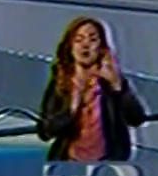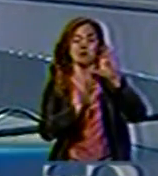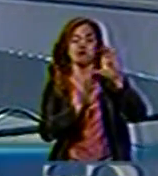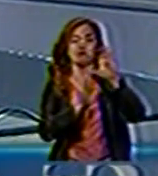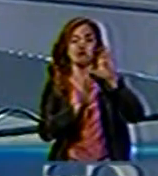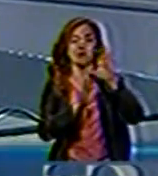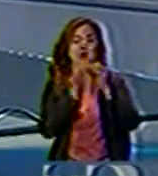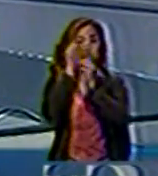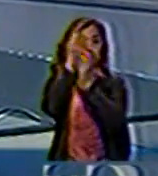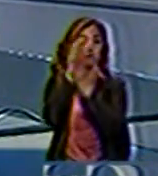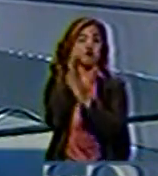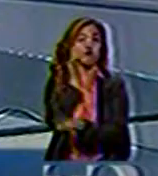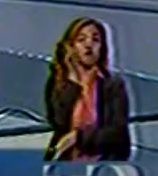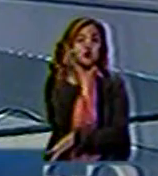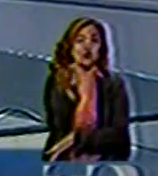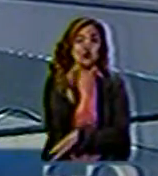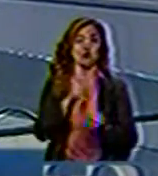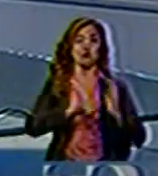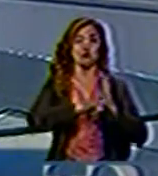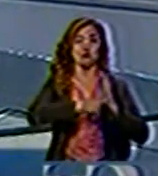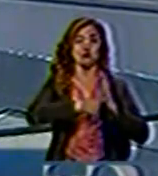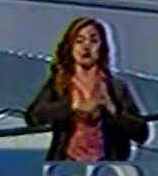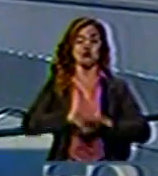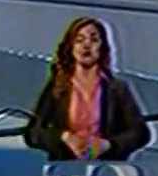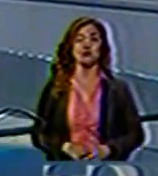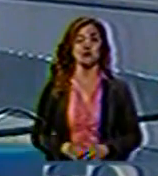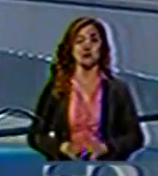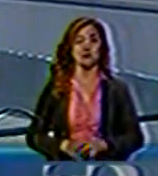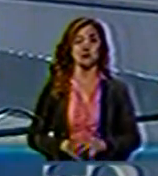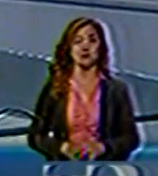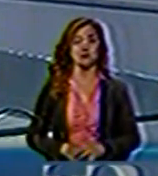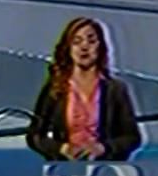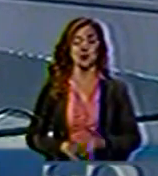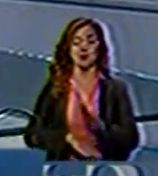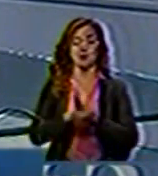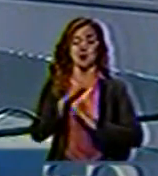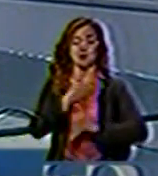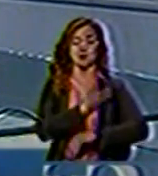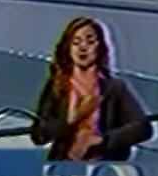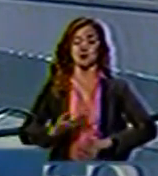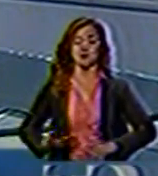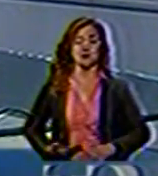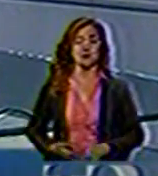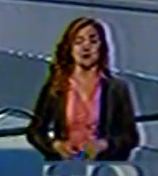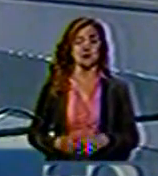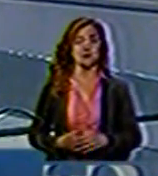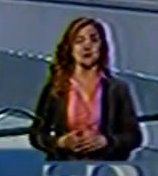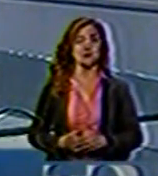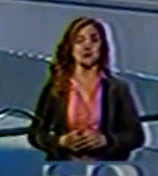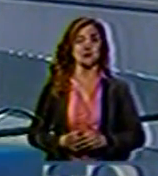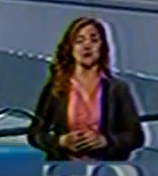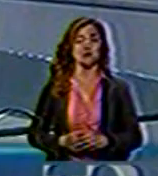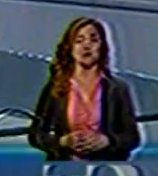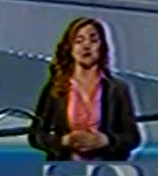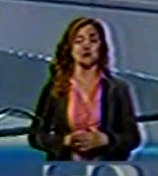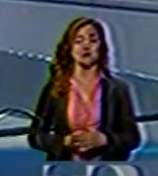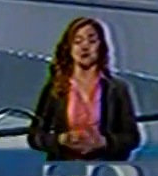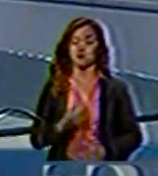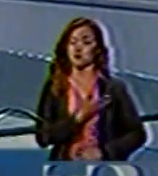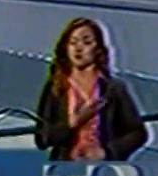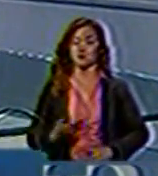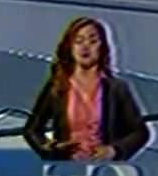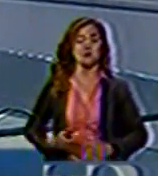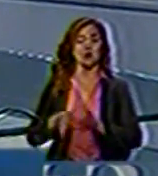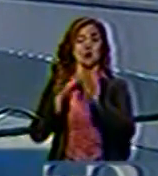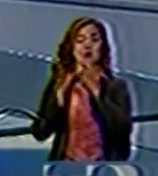Transitorio anuncian el futuro de la Contraloría General del Estado y de su máximo presidente. En la presidencia de la República está